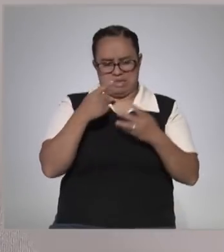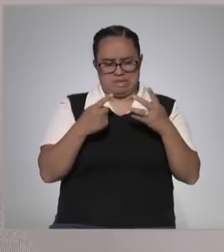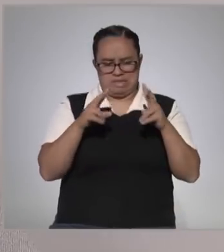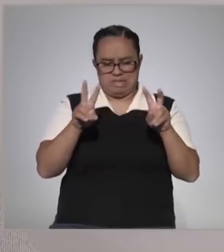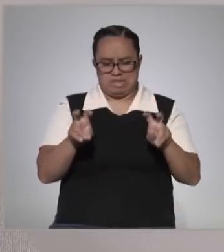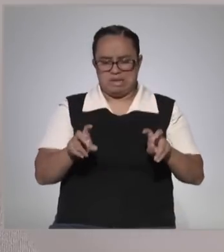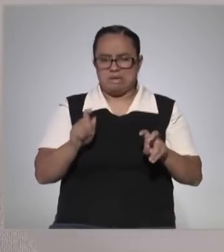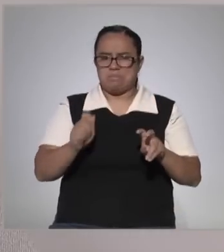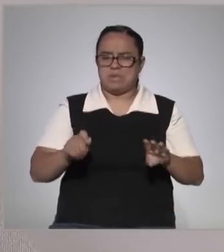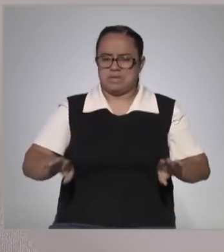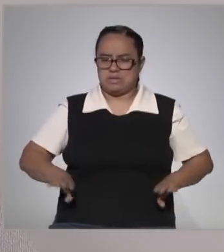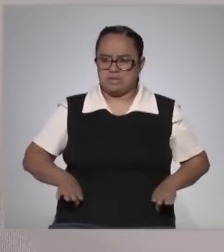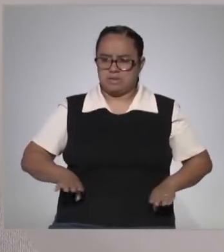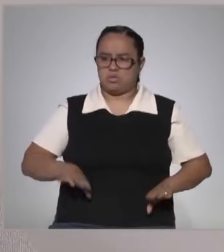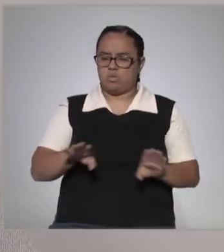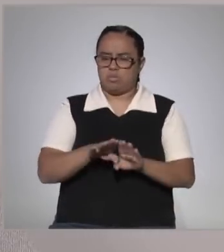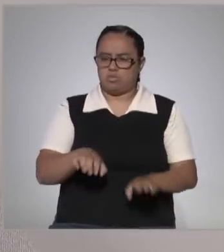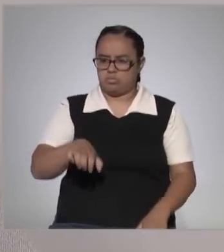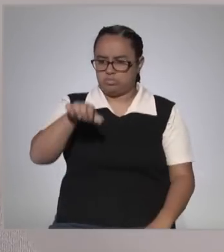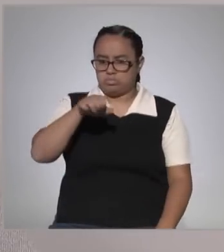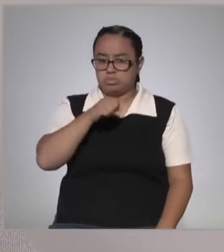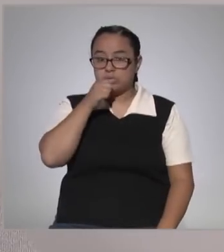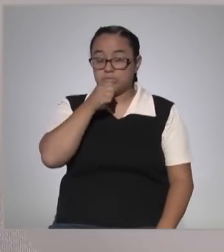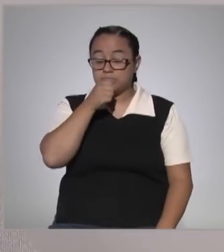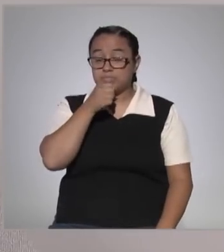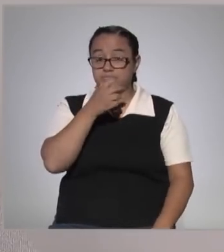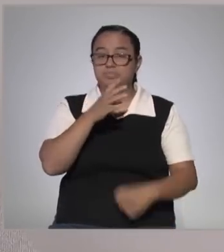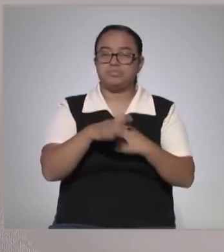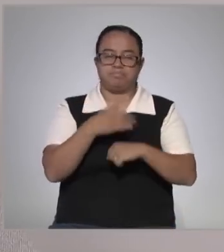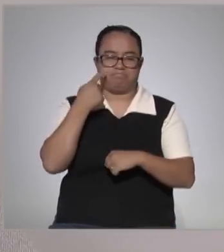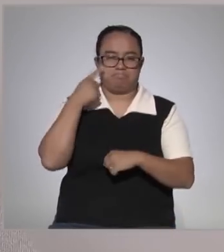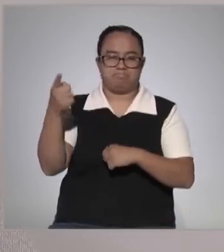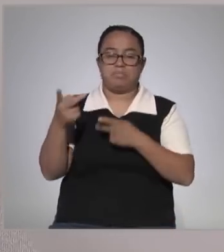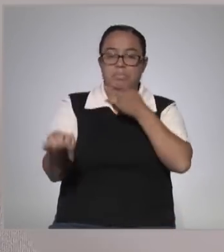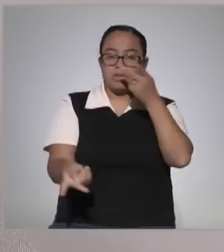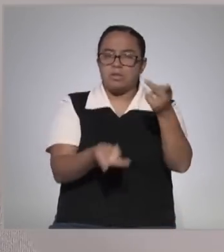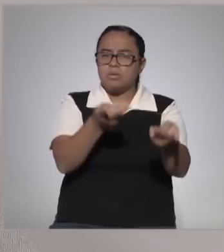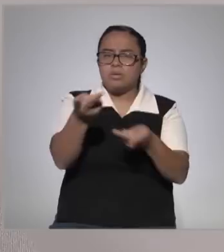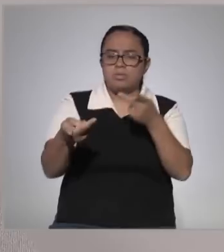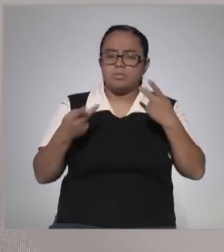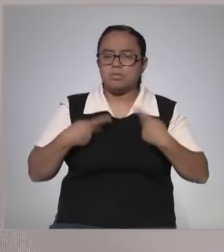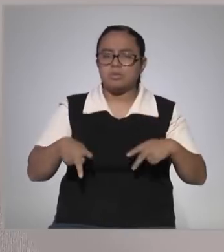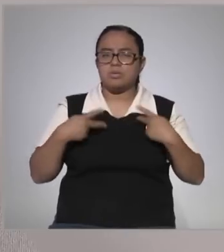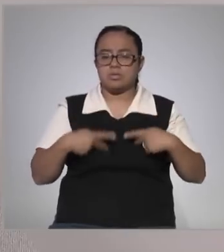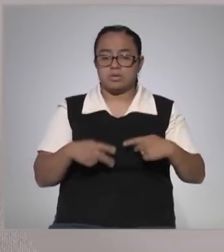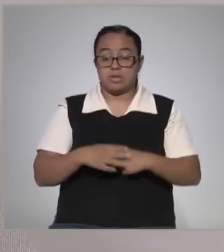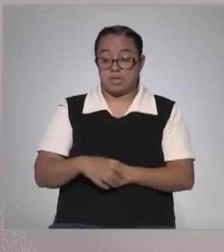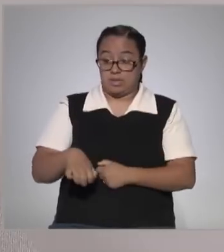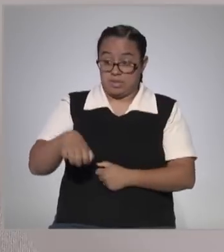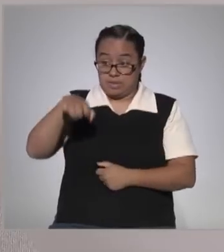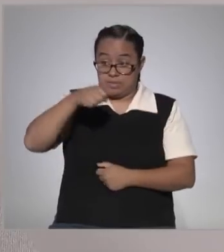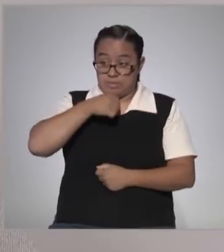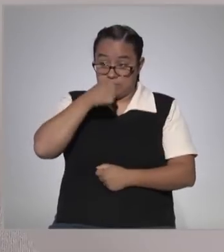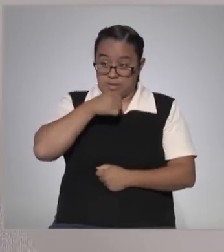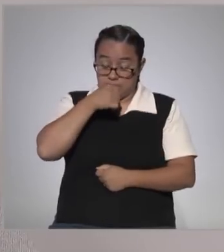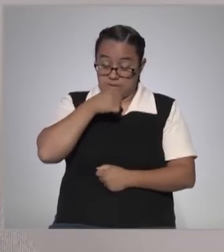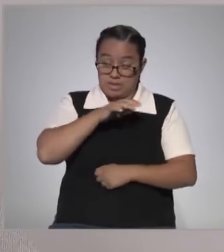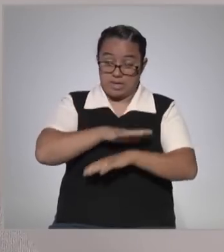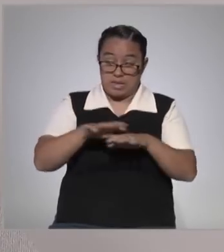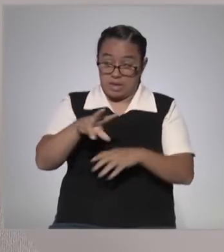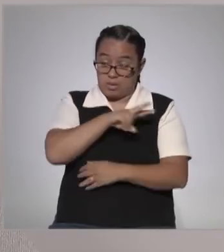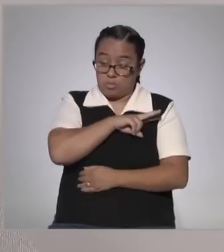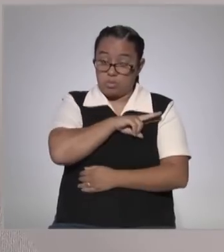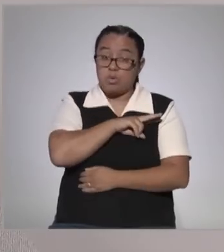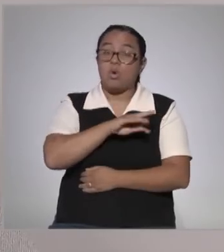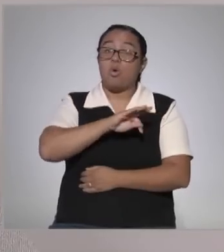las parejas en la adultez, y justo por eso vamos a ver el sondeo donde preguntamos, ¿cuando alguien de la tercera edad enviuda puede